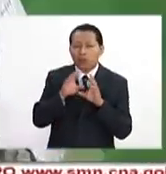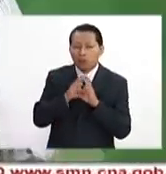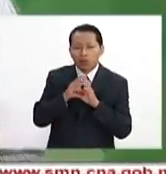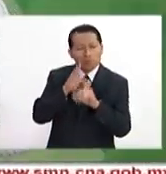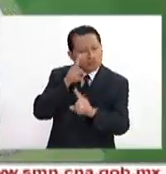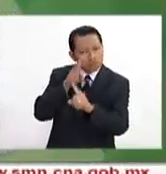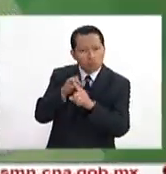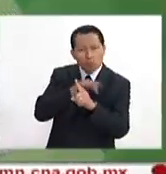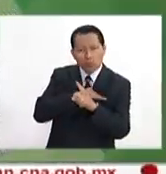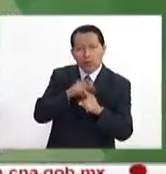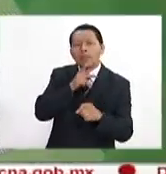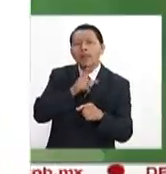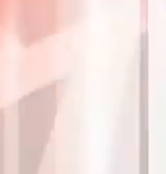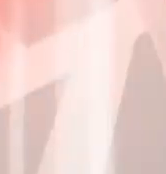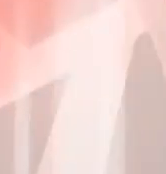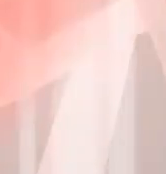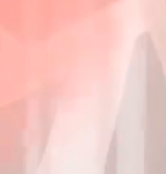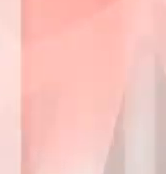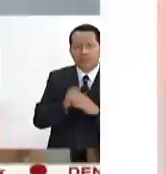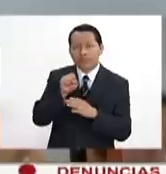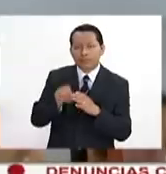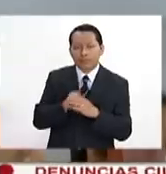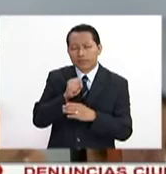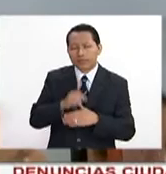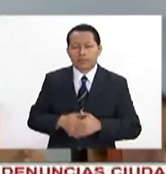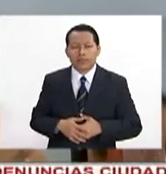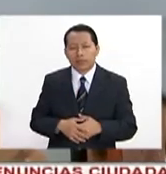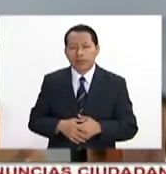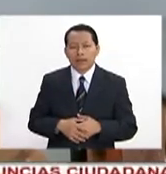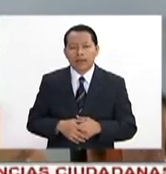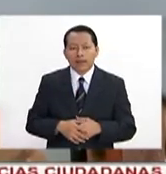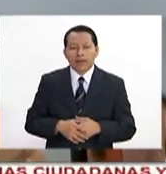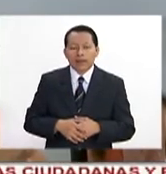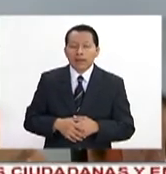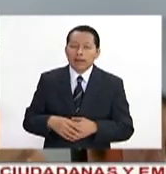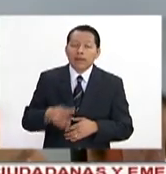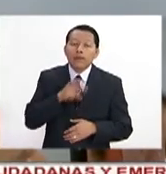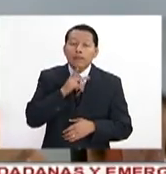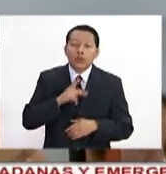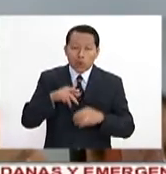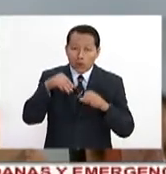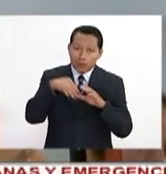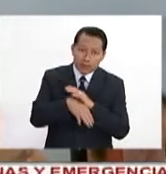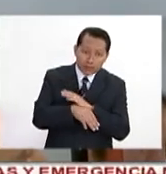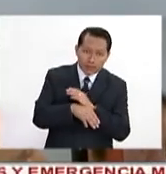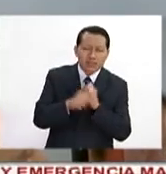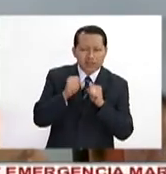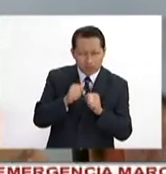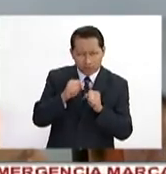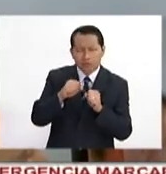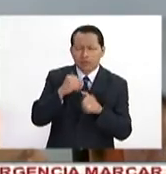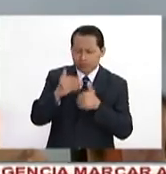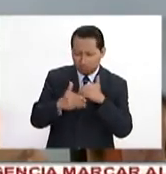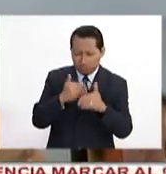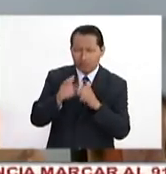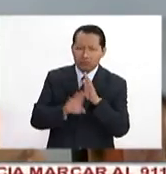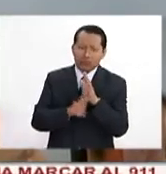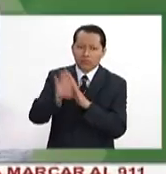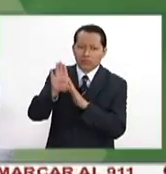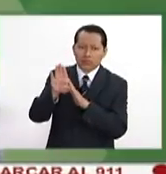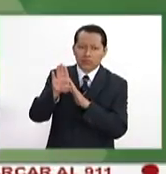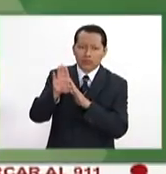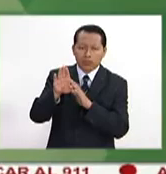vocación petrolera. Si bien ha decaído la producción petrolera, volverá a repuntar y promete